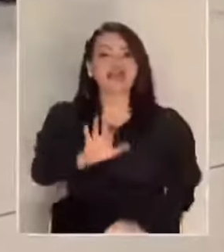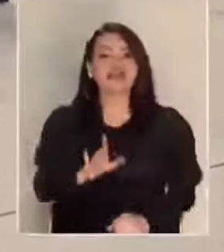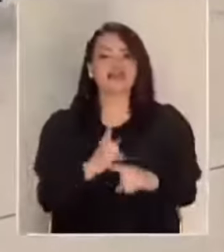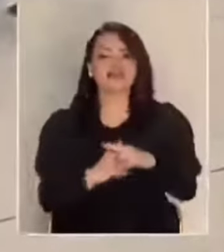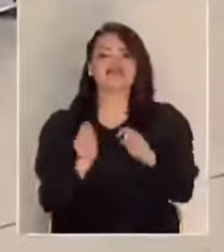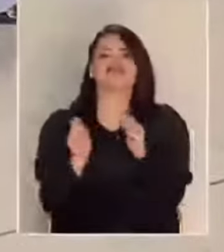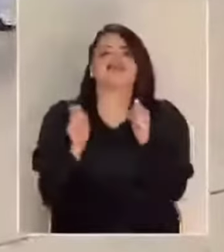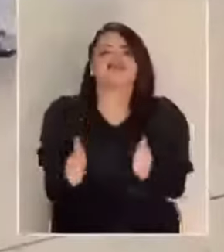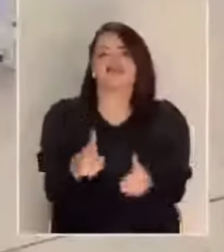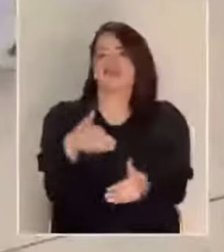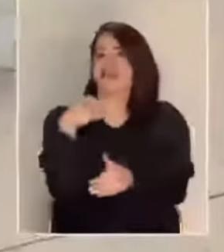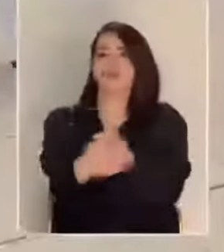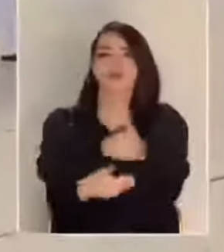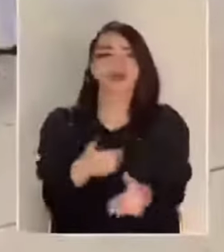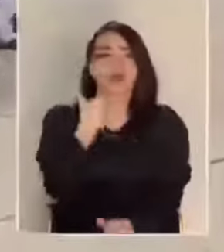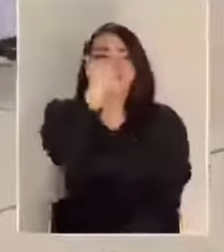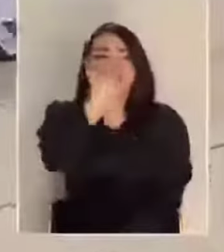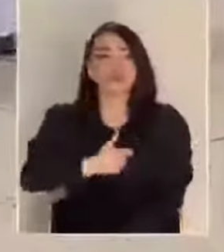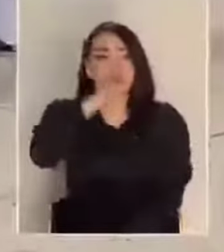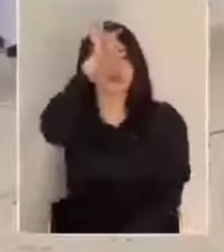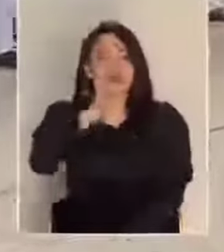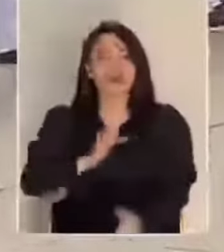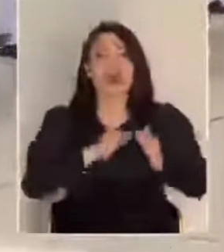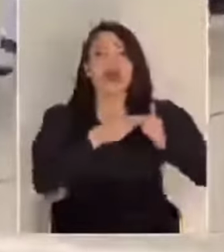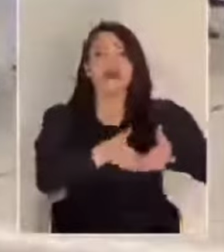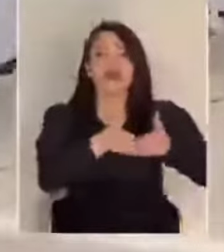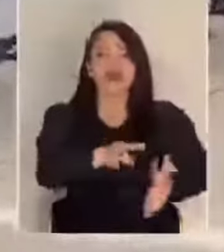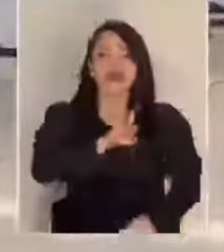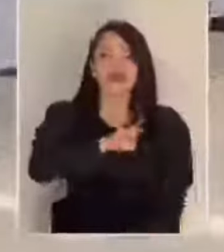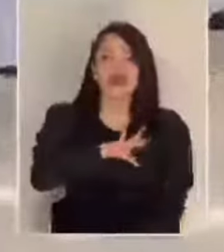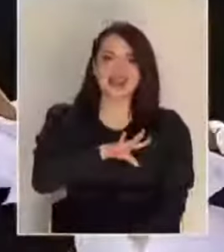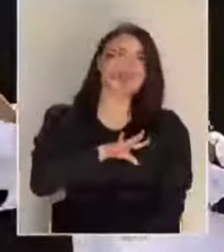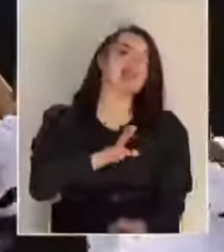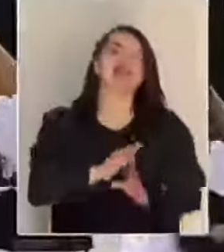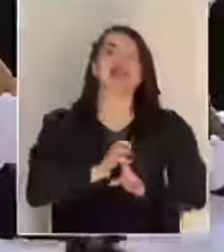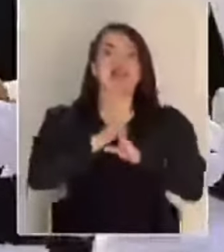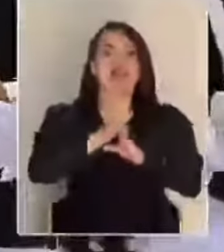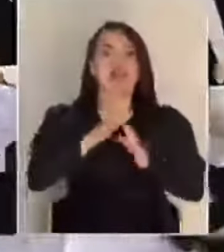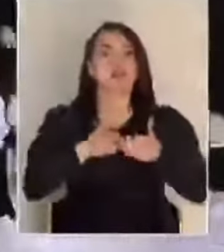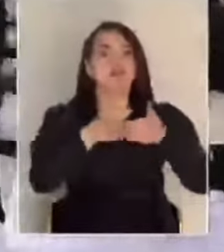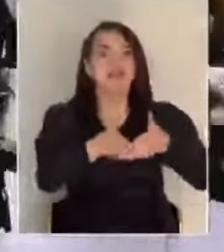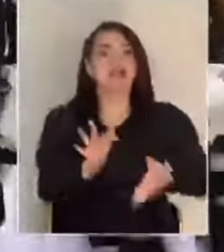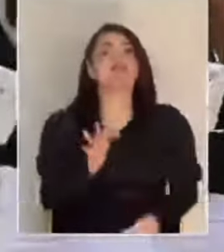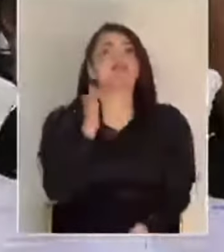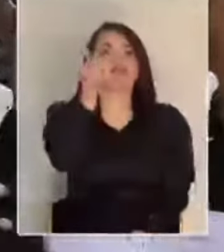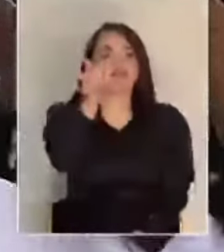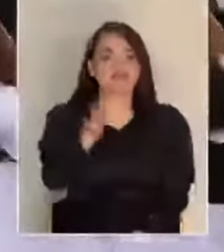para desempeñarse como oficiales de la Armada de Chile y liderar la Marina del futuro.